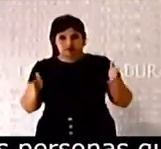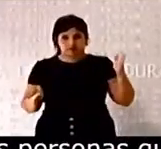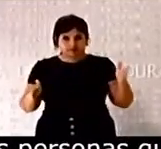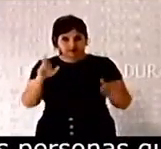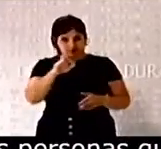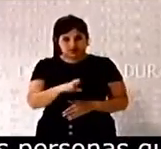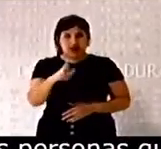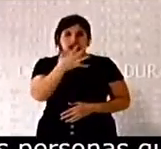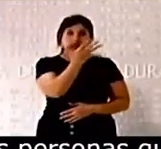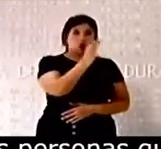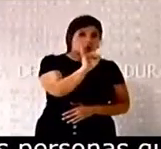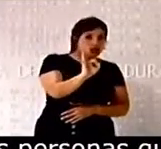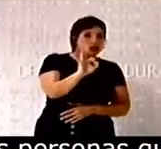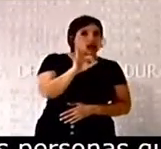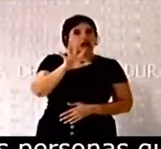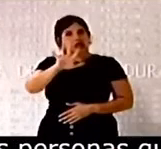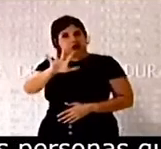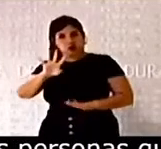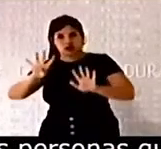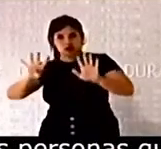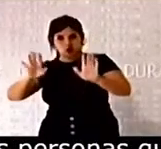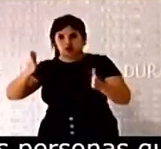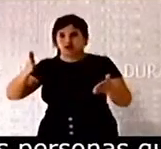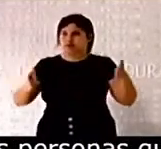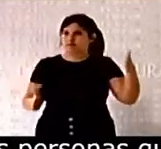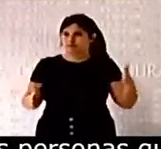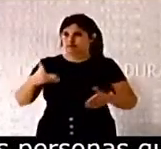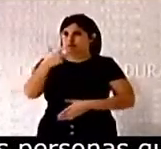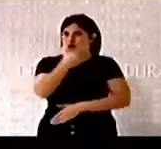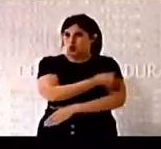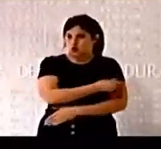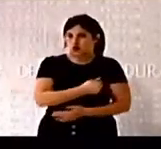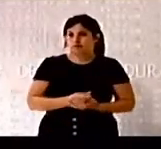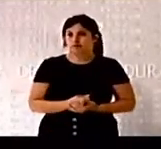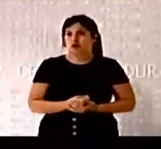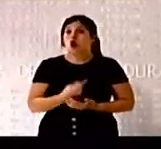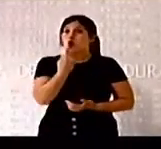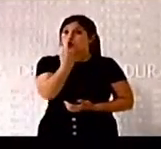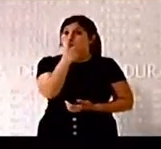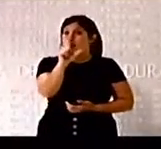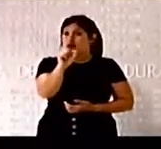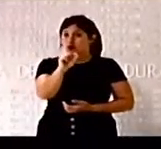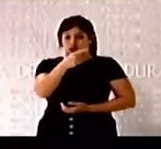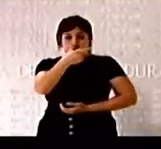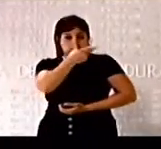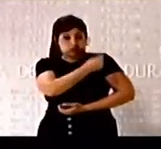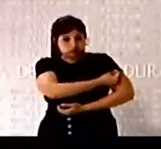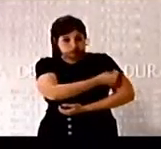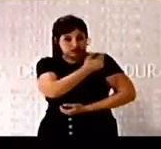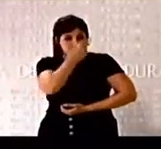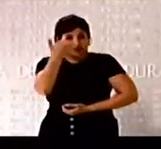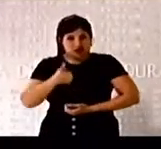a 59 años. De hecho, con una dosis ya tenemos vacunados,